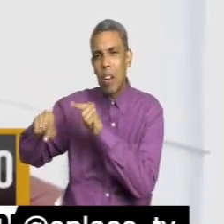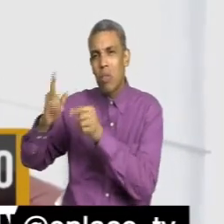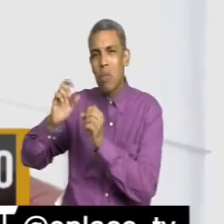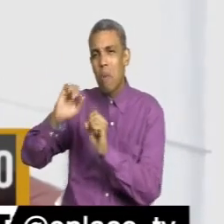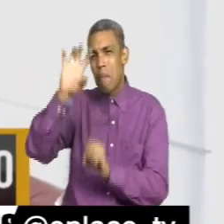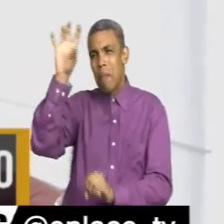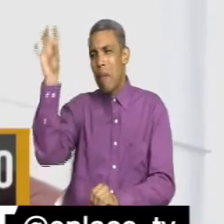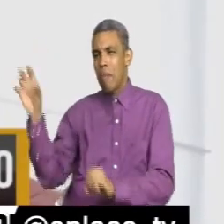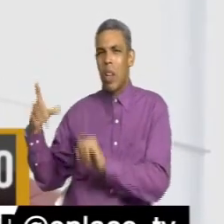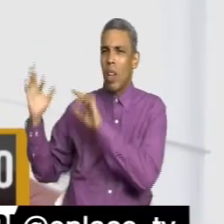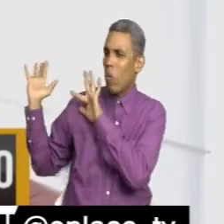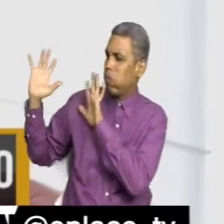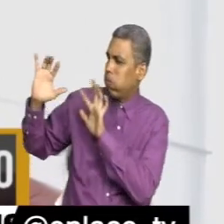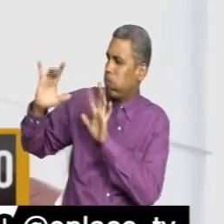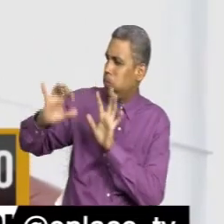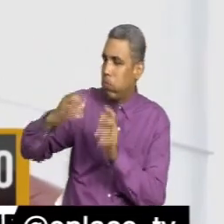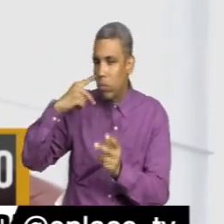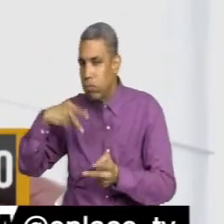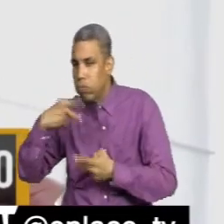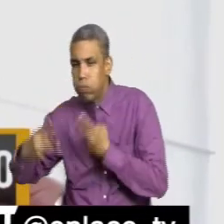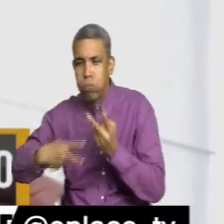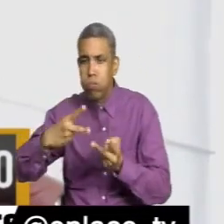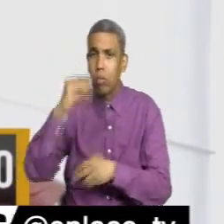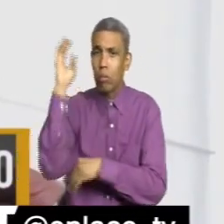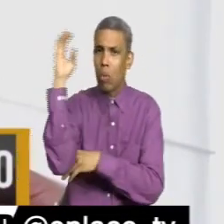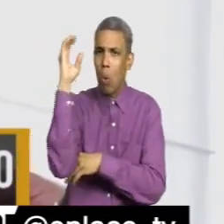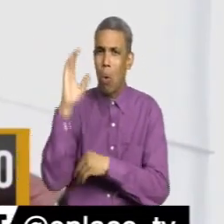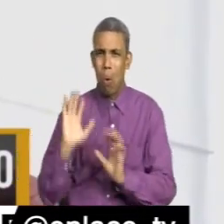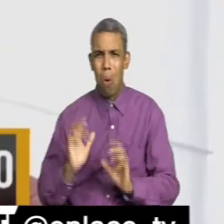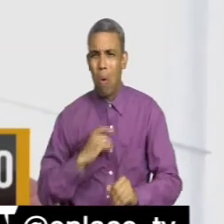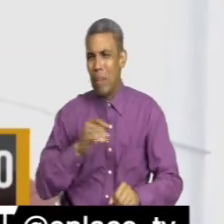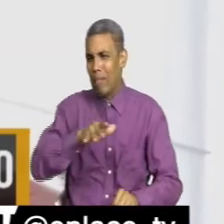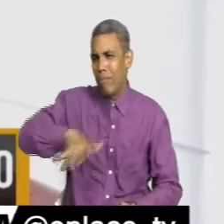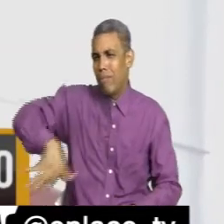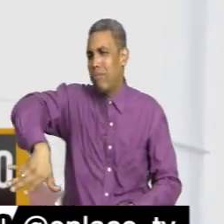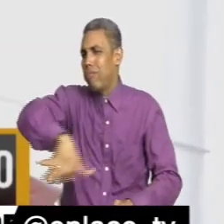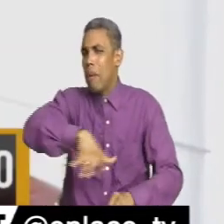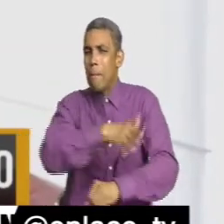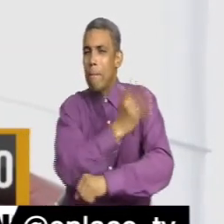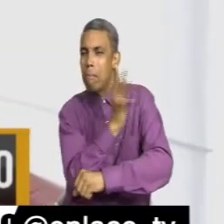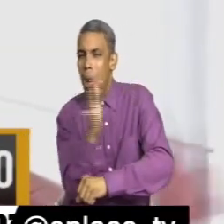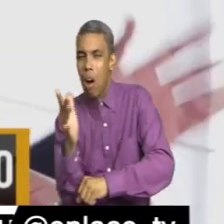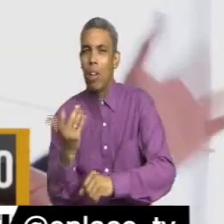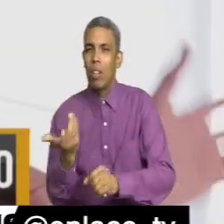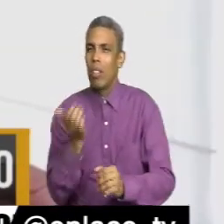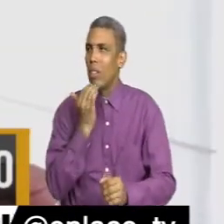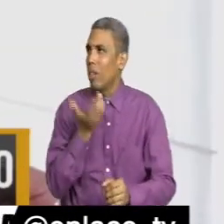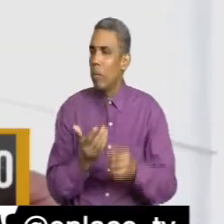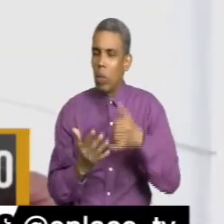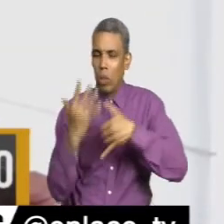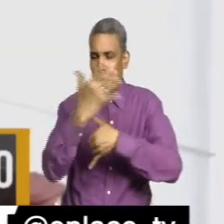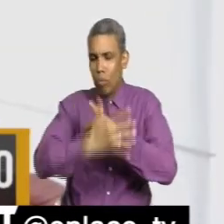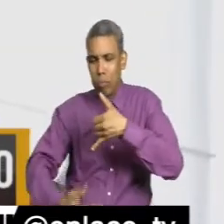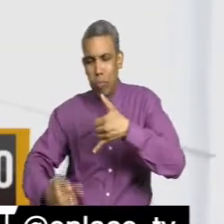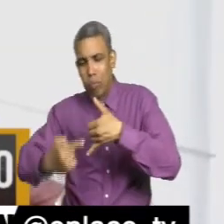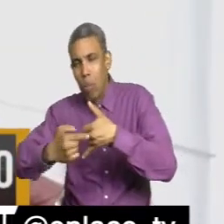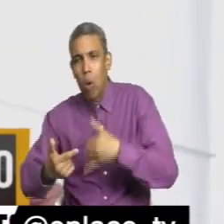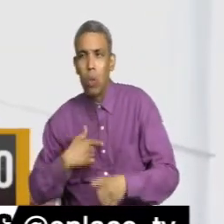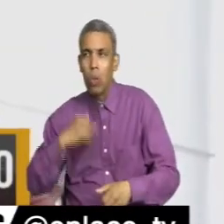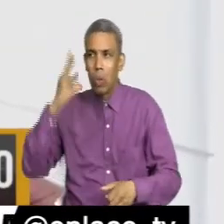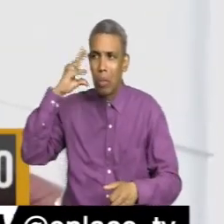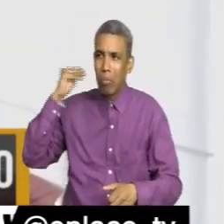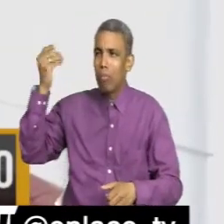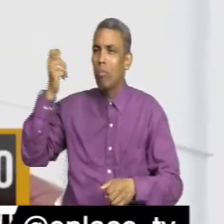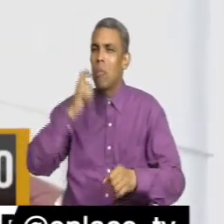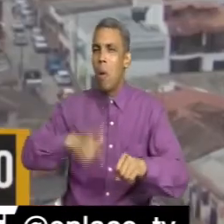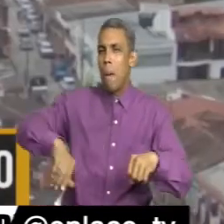ese turismo que no compita en el país. Colombia es un país de regiones y es muy distinto el turismo del eje cafetero, del turismo de mar, a lo que